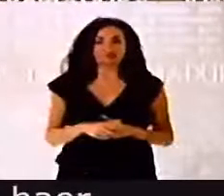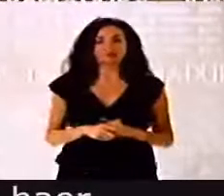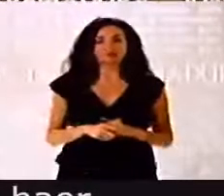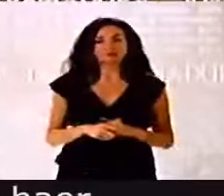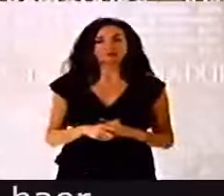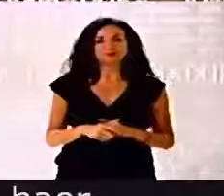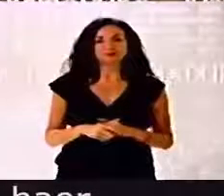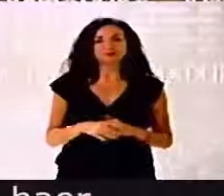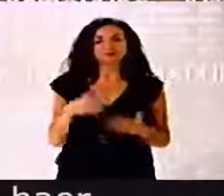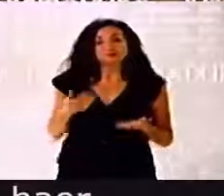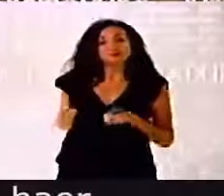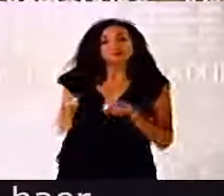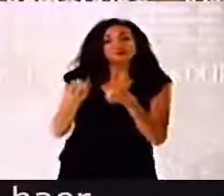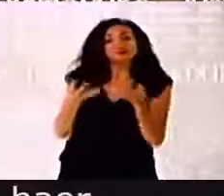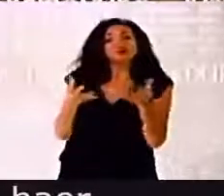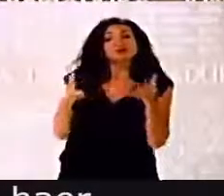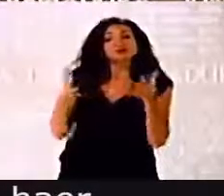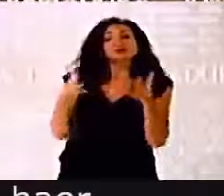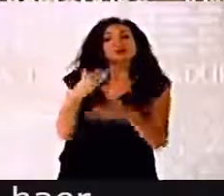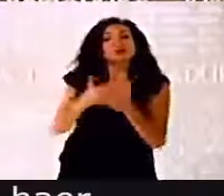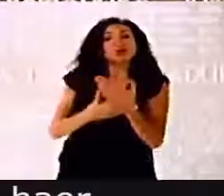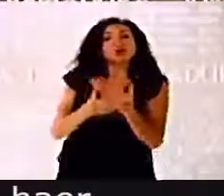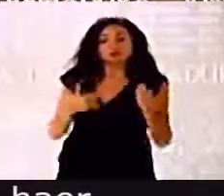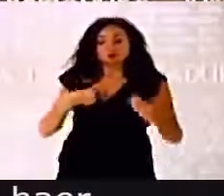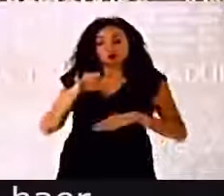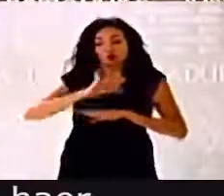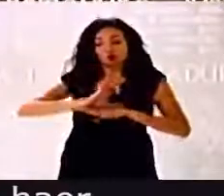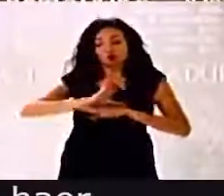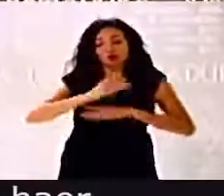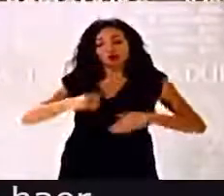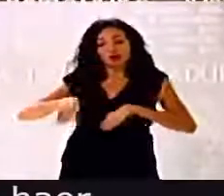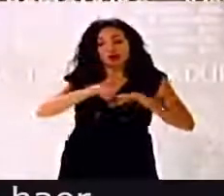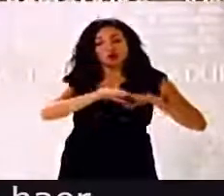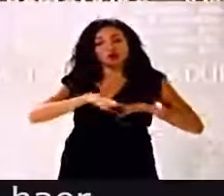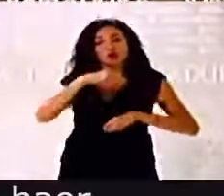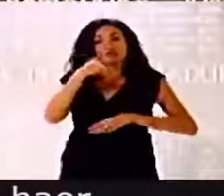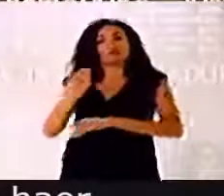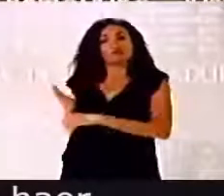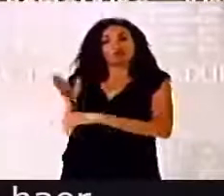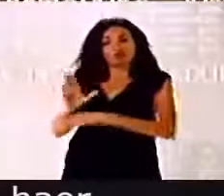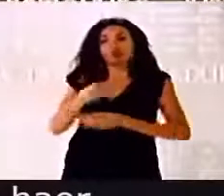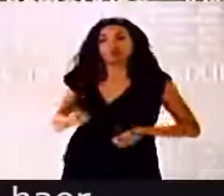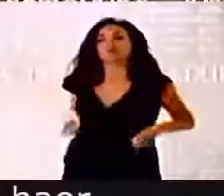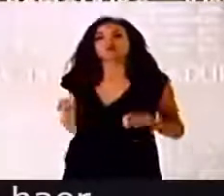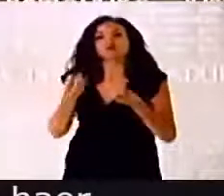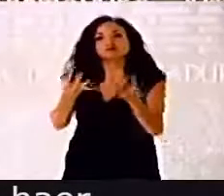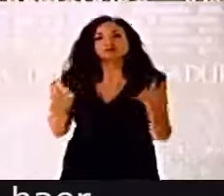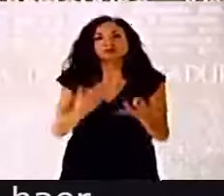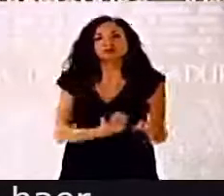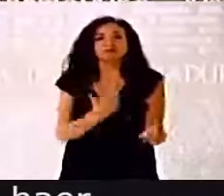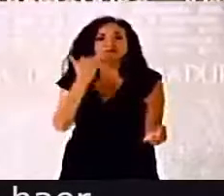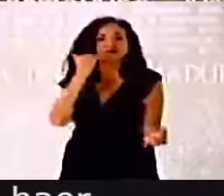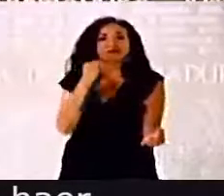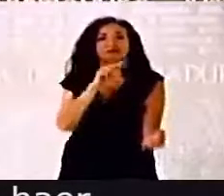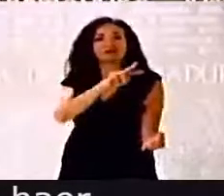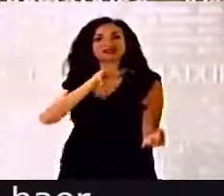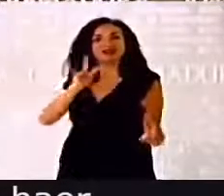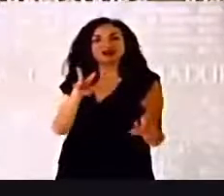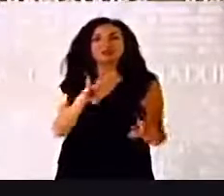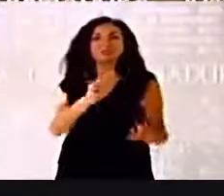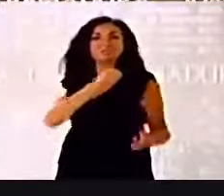He informado al Consejo de Gobierno, como consejera de Igualdad y portavoz, que el pasado 23 de